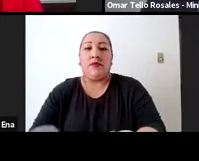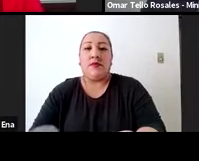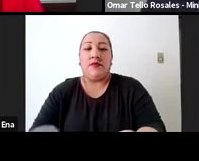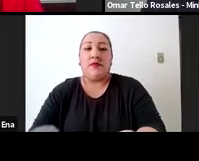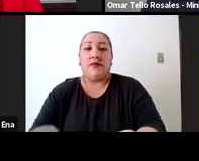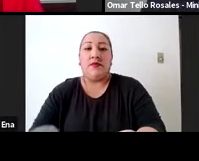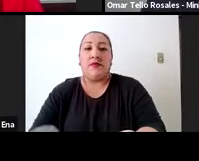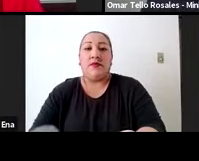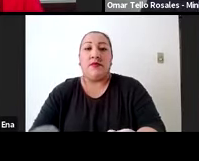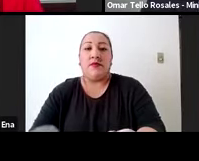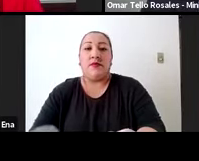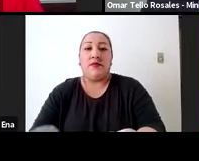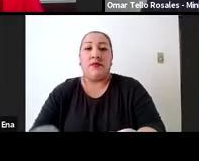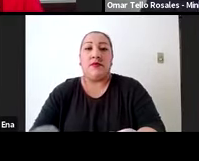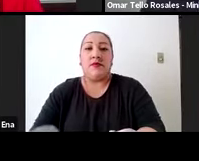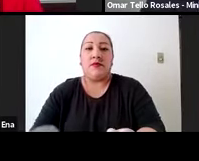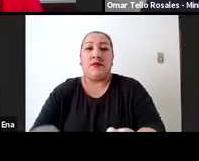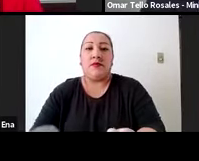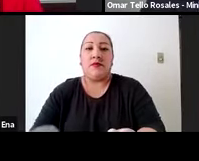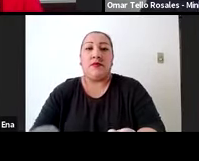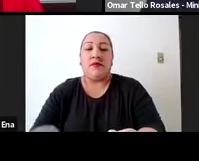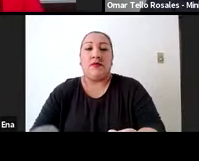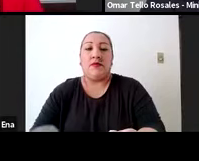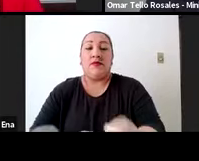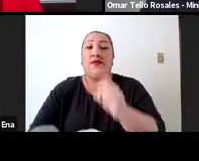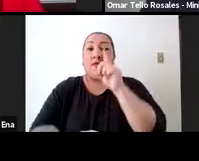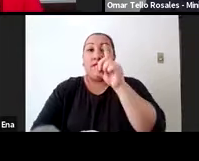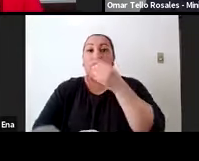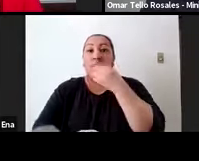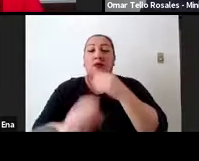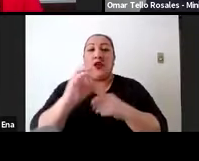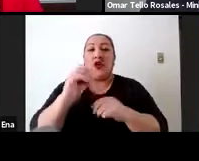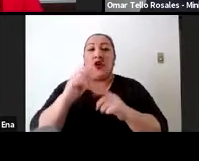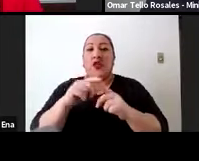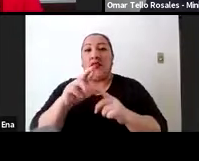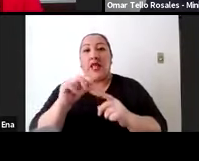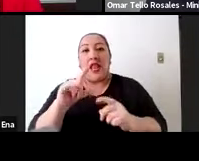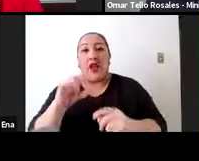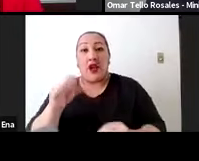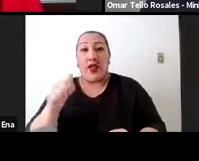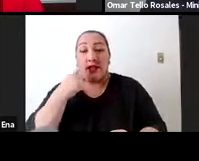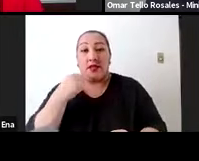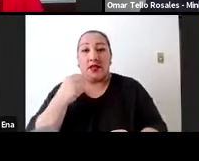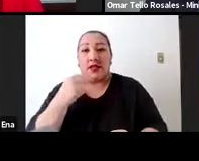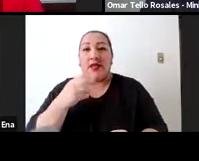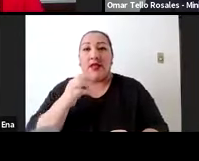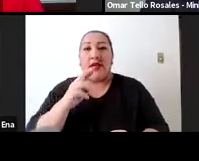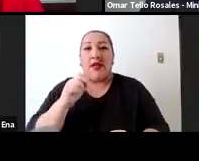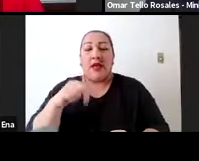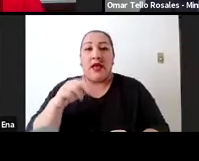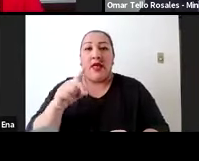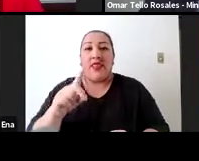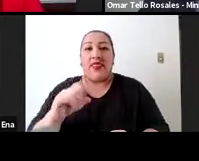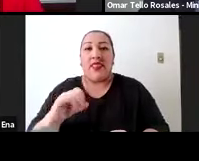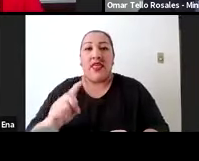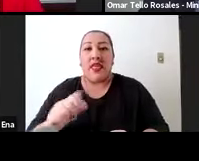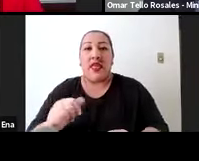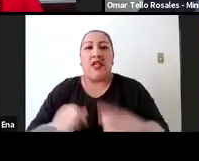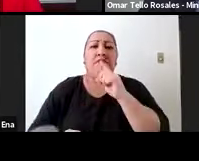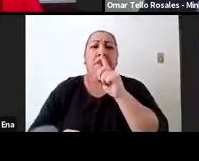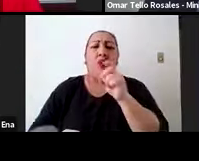En primer término, para el representante de la Contraloría General de la República, el señor Hernán Díaz, se pregunta uno de